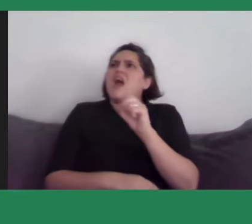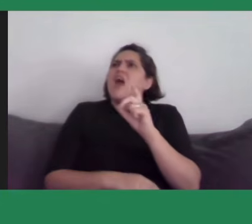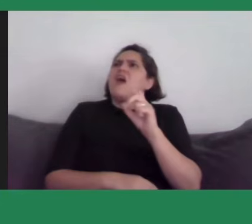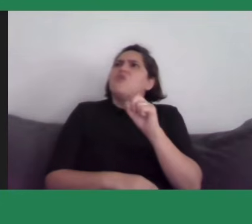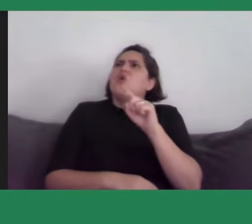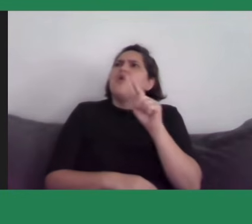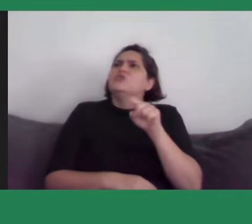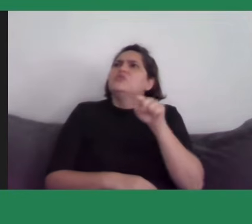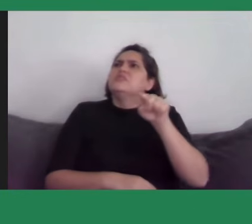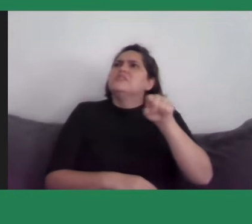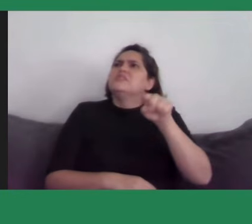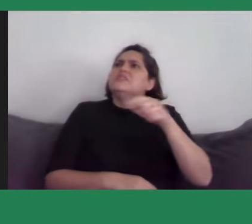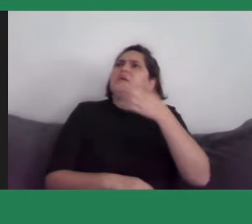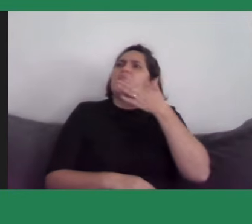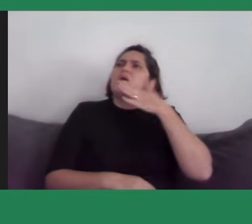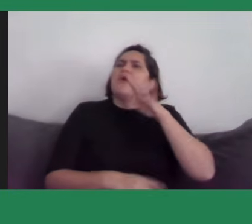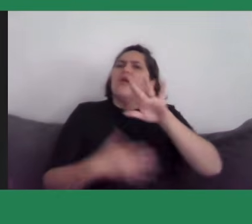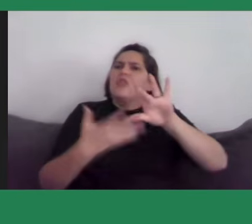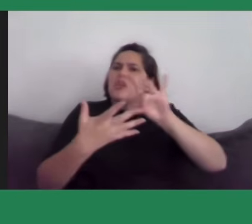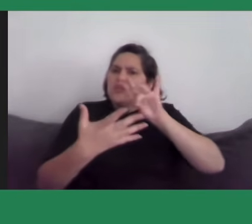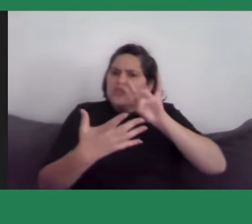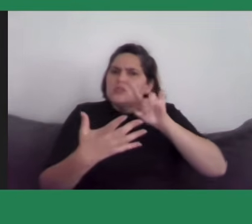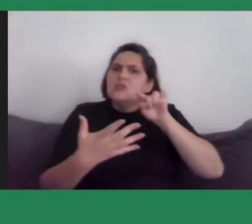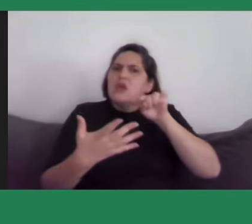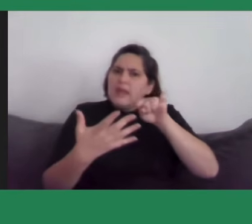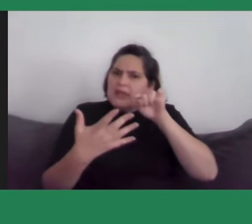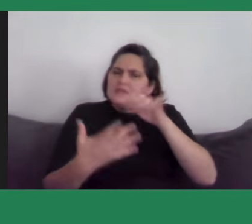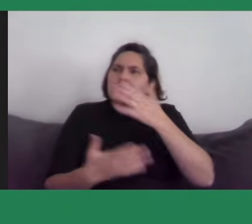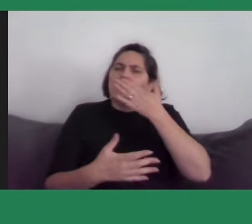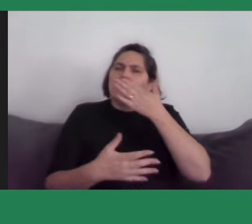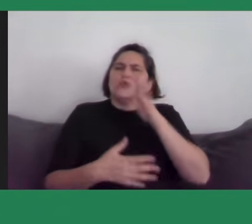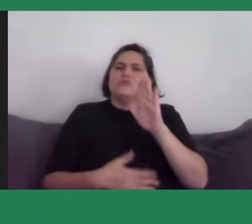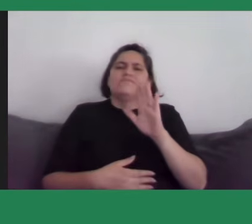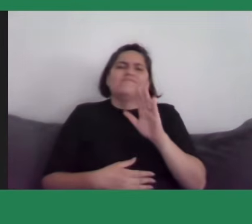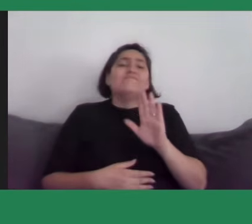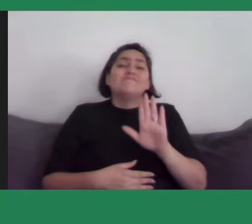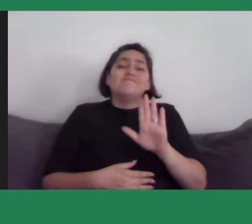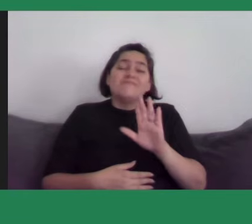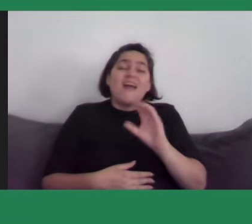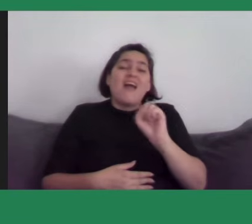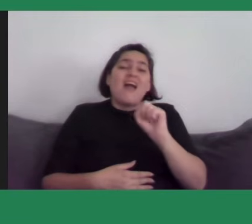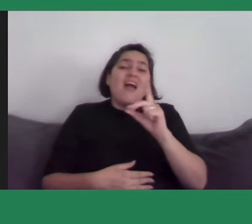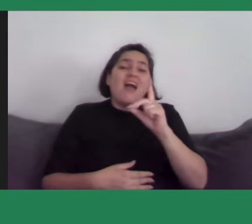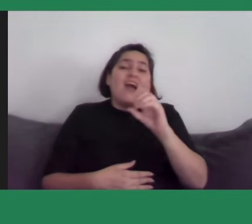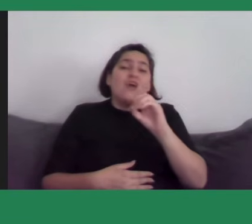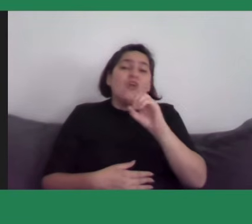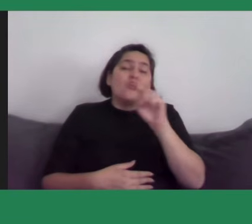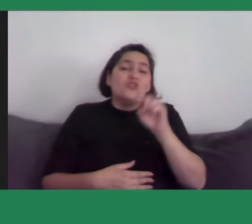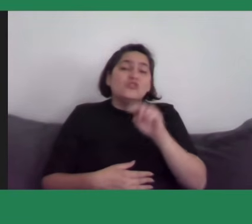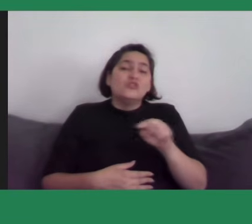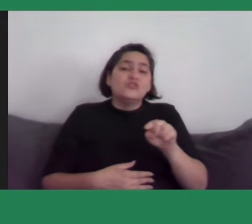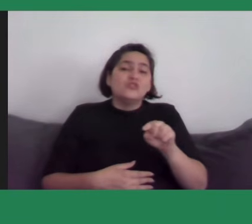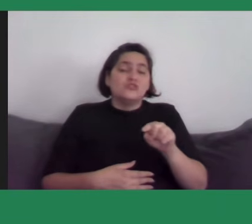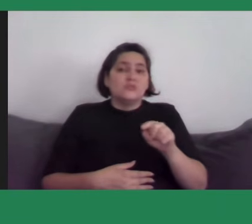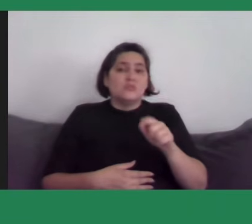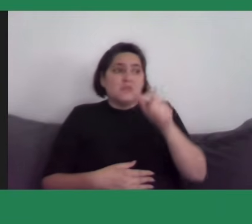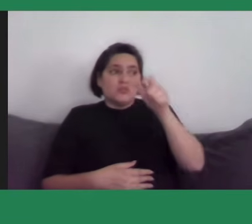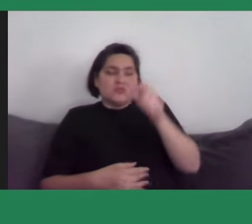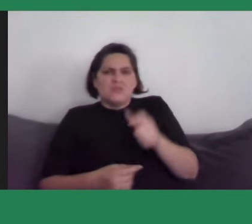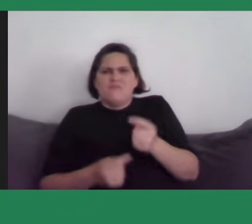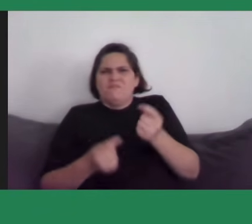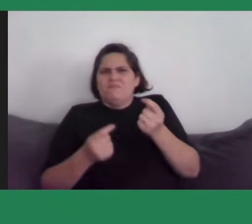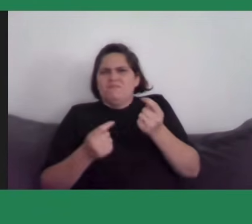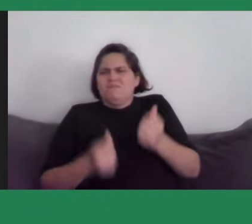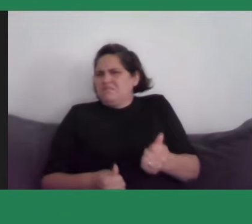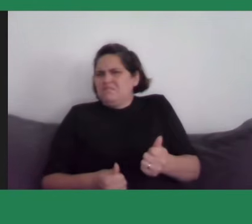es el test que hace el diagnóstico, ¿ya? El test de ADOS es un test que en las mejores manos significa que no